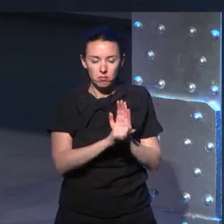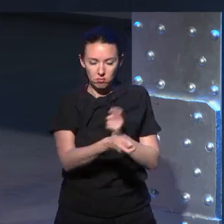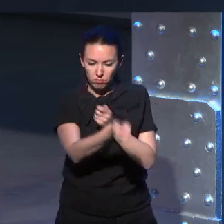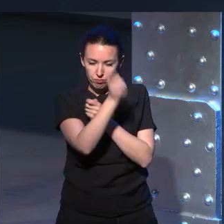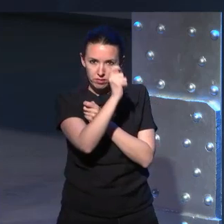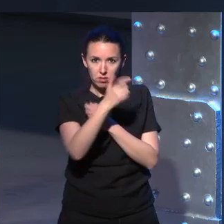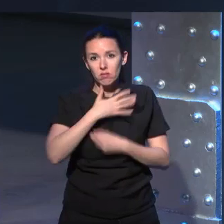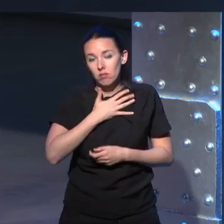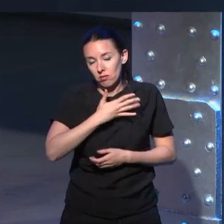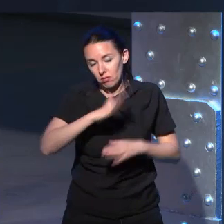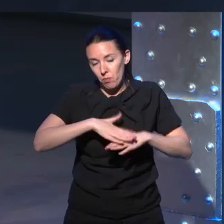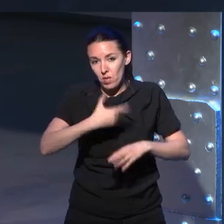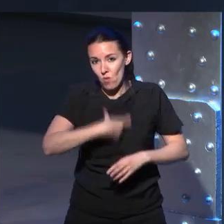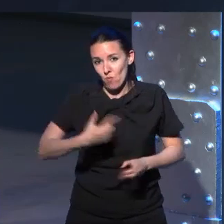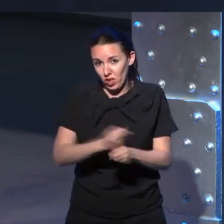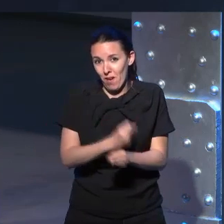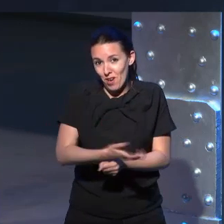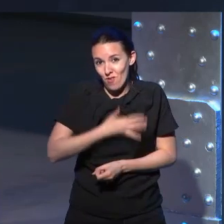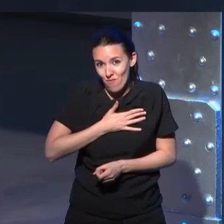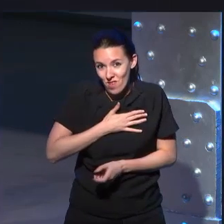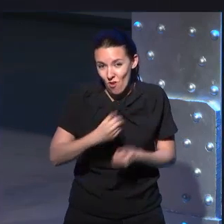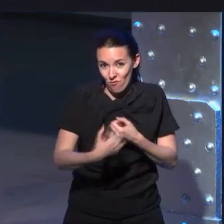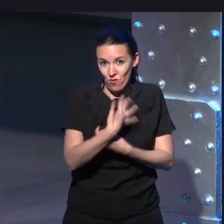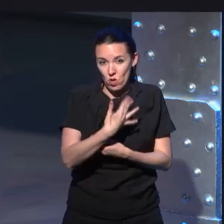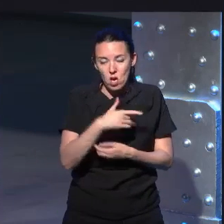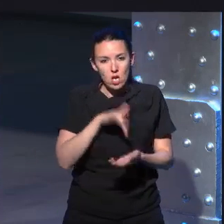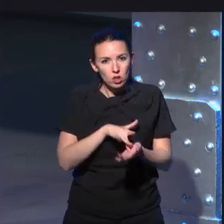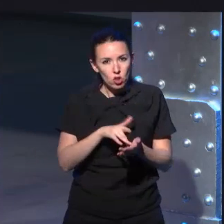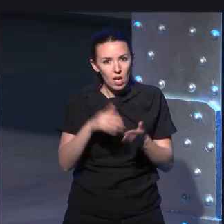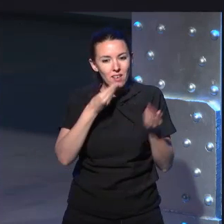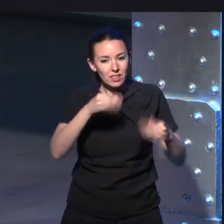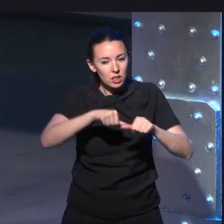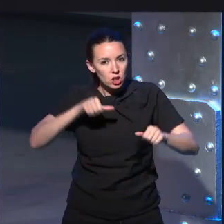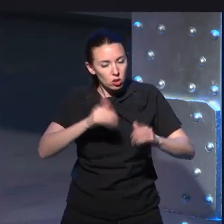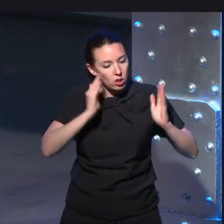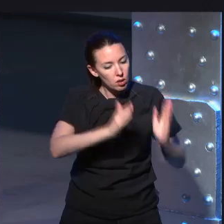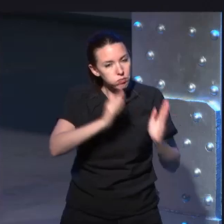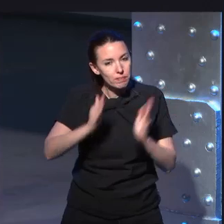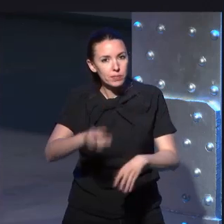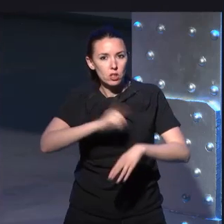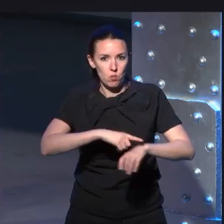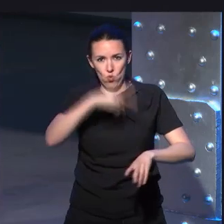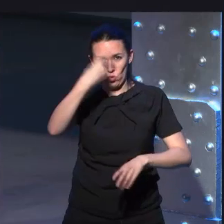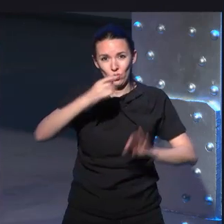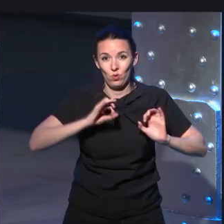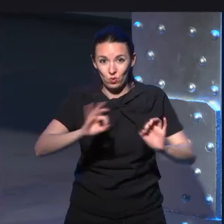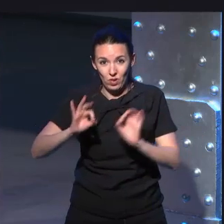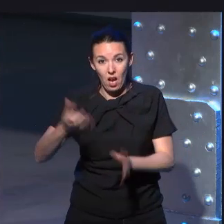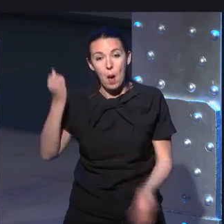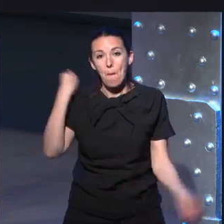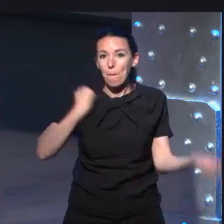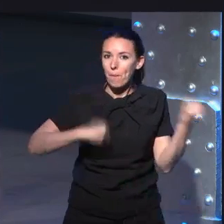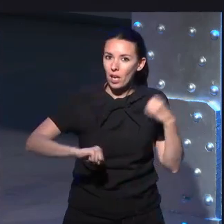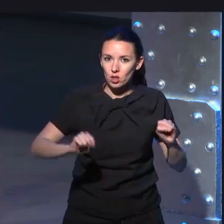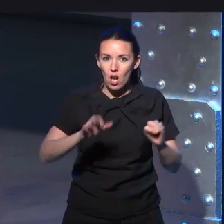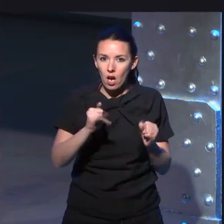menos en mí que me dedico a esto, y que contribuyen a la fijación de la historia en un tiempo y una cultura determinada. Los personajes son